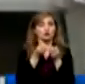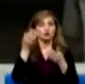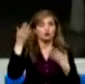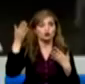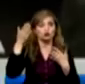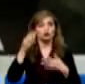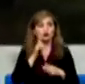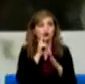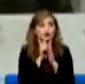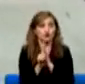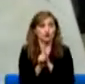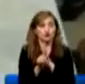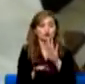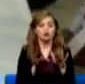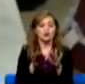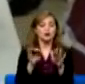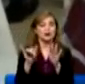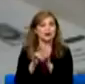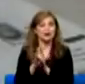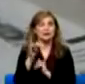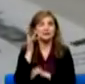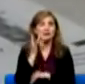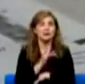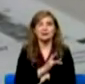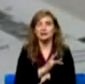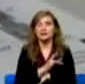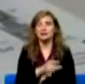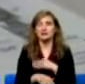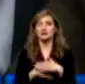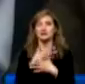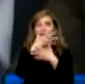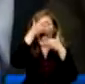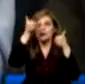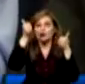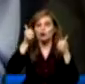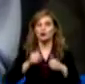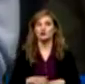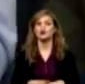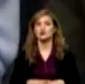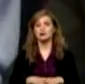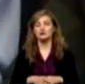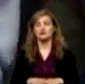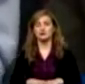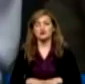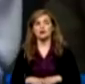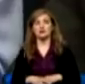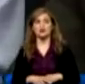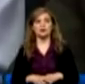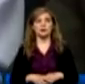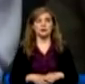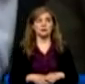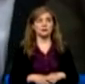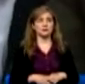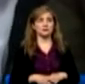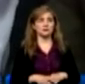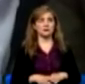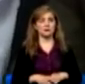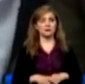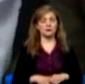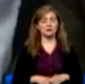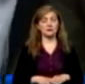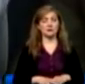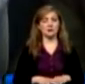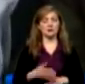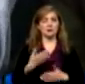política denunciaron supuestas irregularidades en el proceso electoral. Produciéndose un atraco descarado de